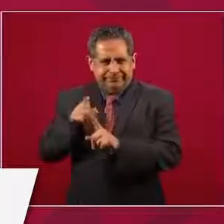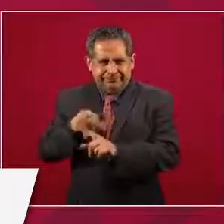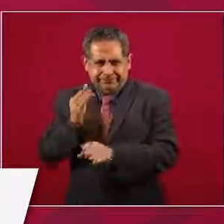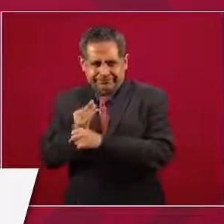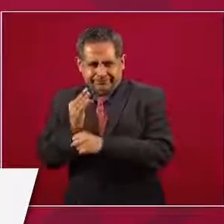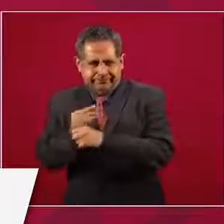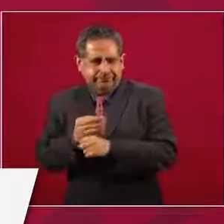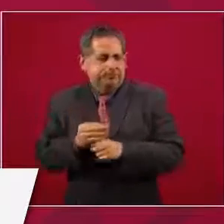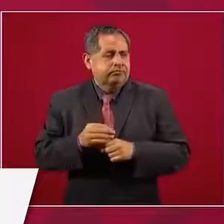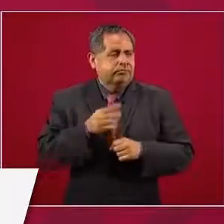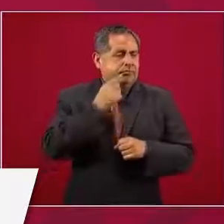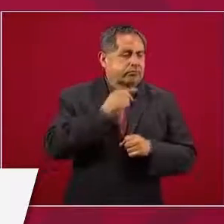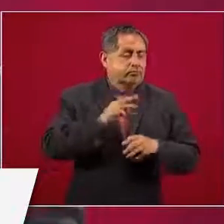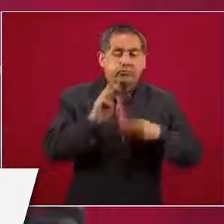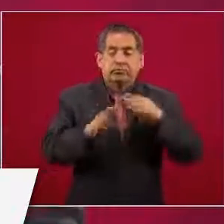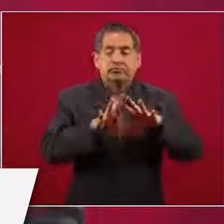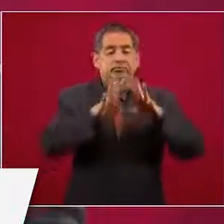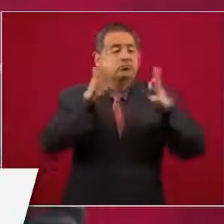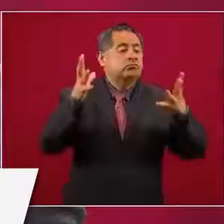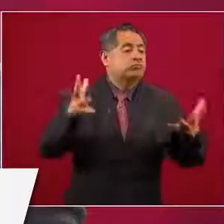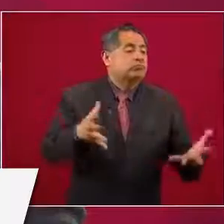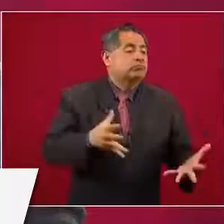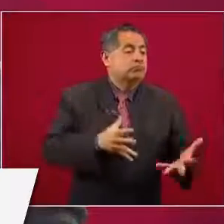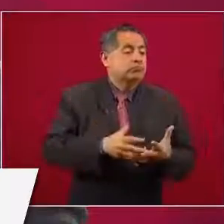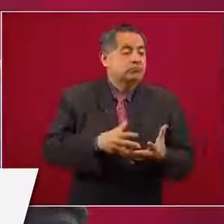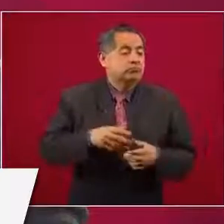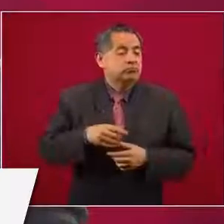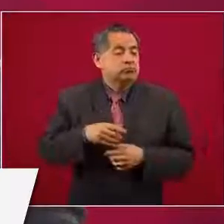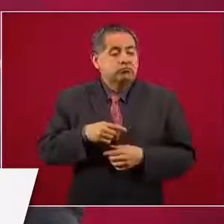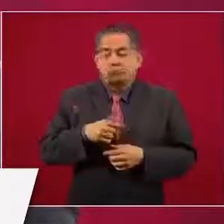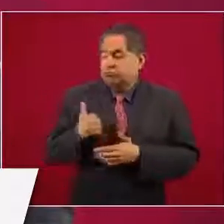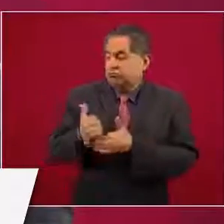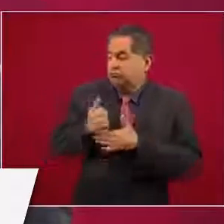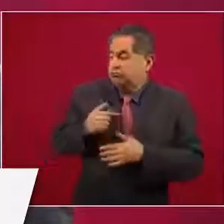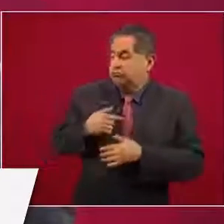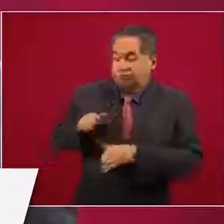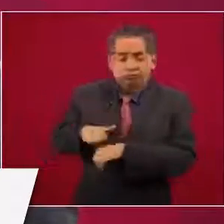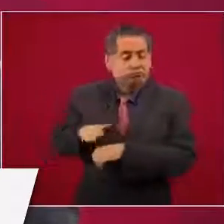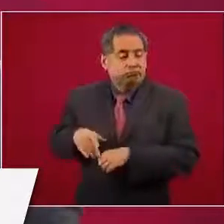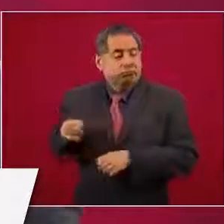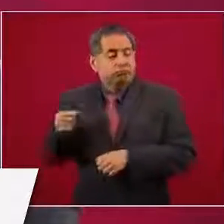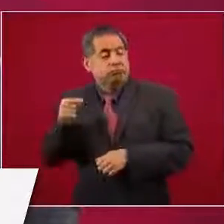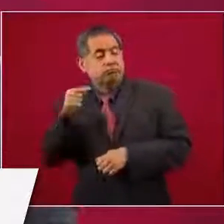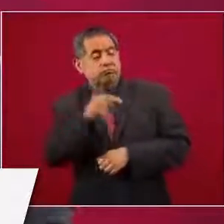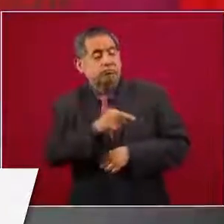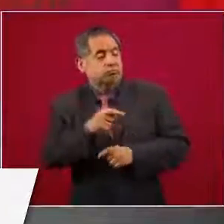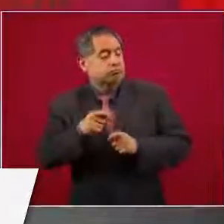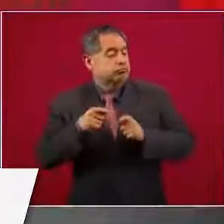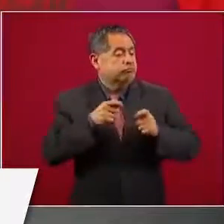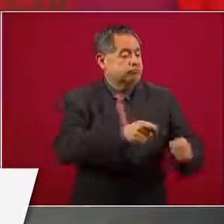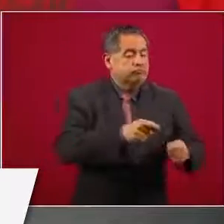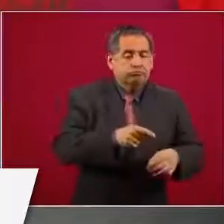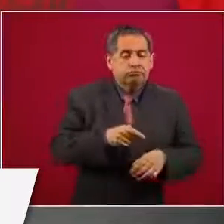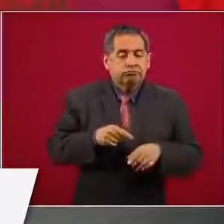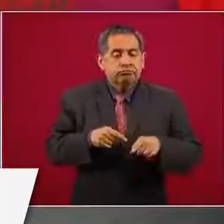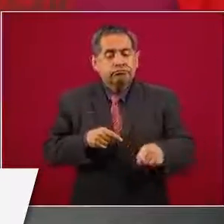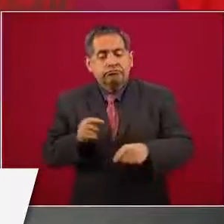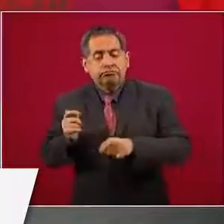que iba por los cielos, y le decía a su ayudante cuando tenían